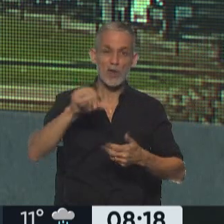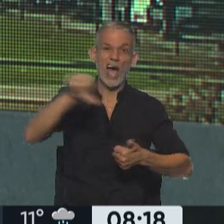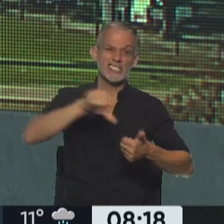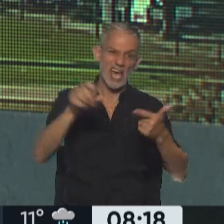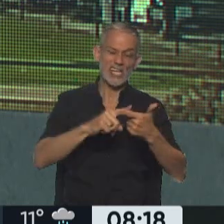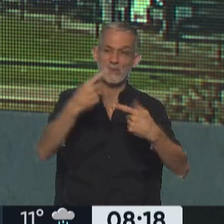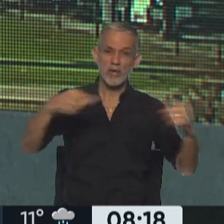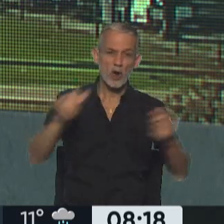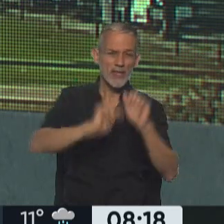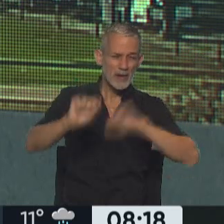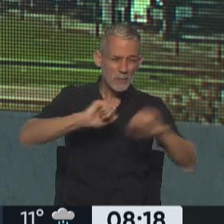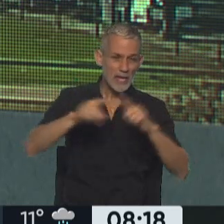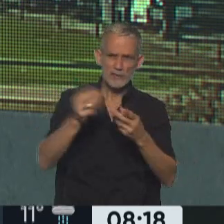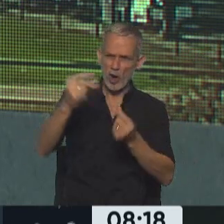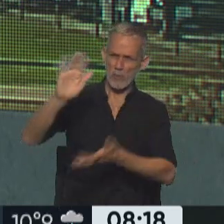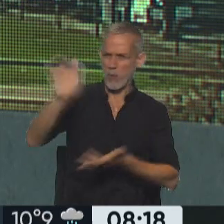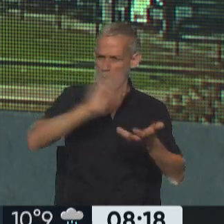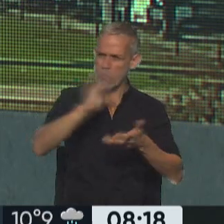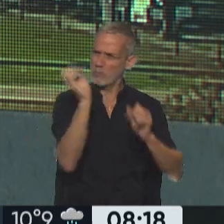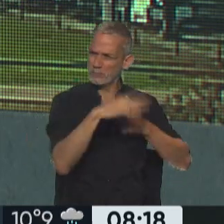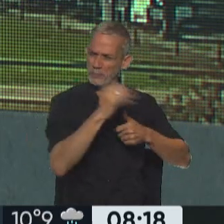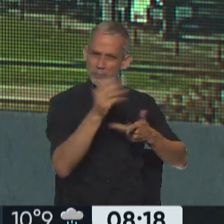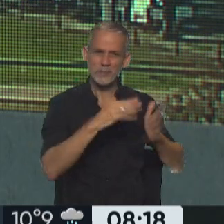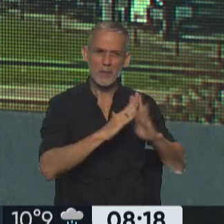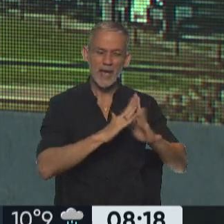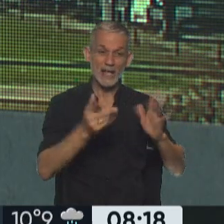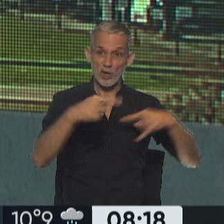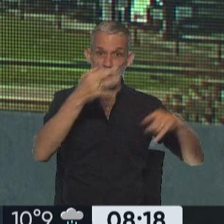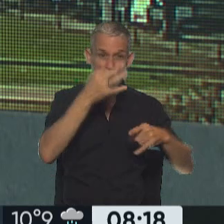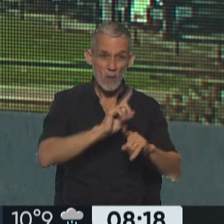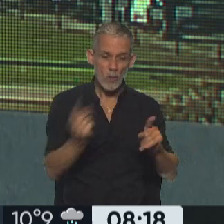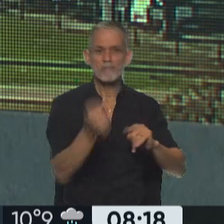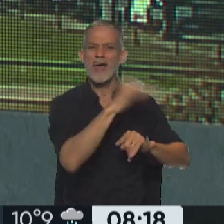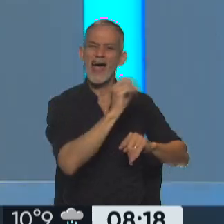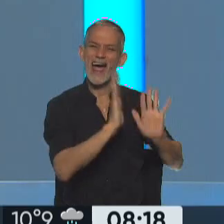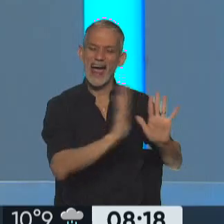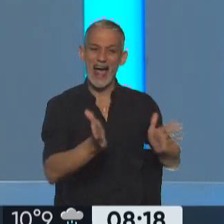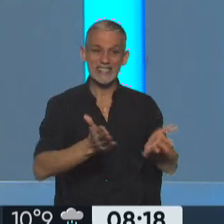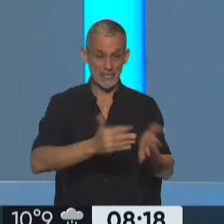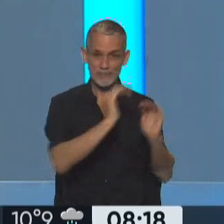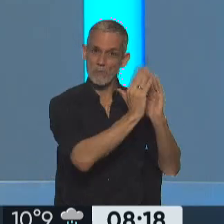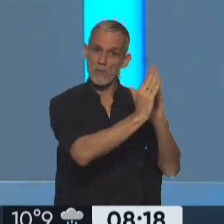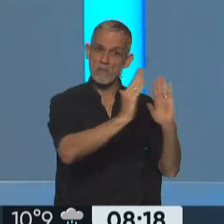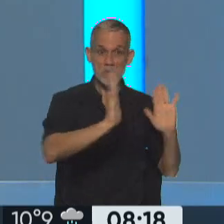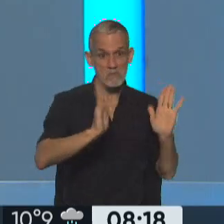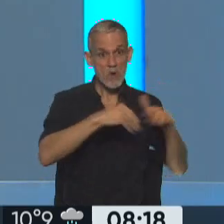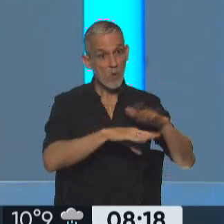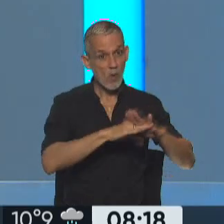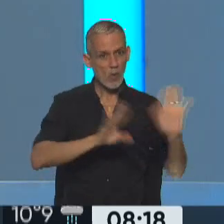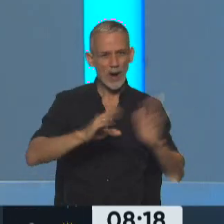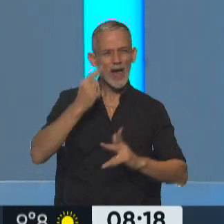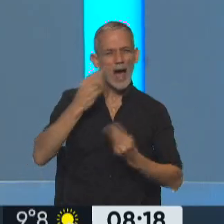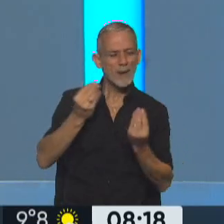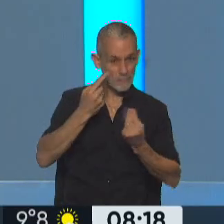aceite, artículos de limpieza, alimentos que no sean perecederos para tenerlos ahí? Sí, es una muy buena pregunta la tuya porque trajimos